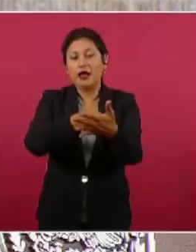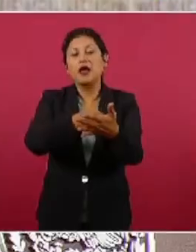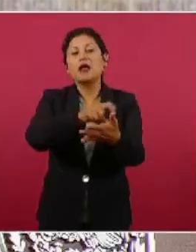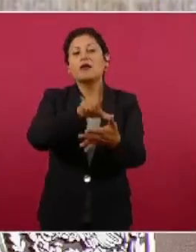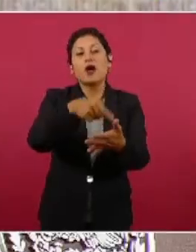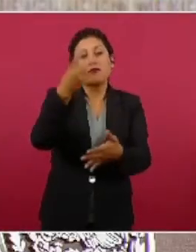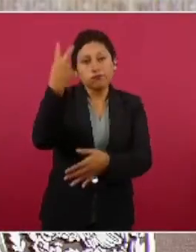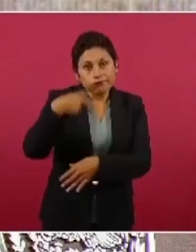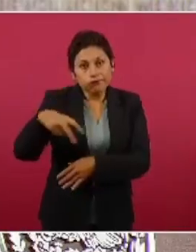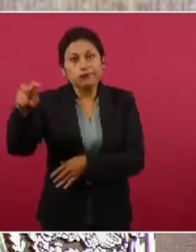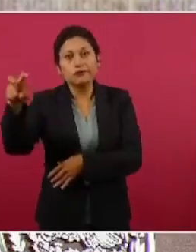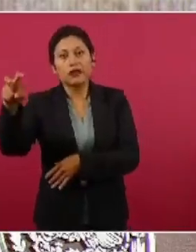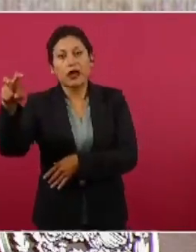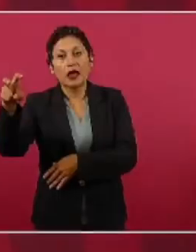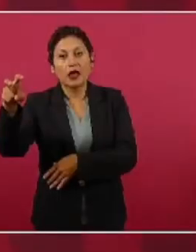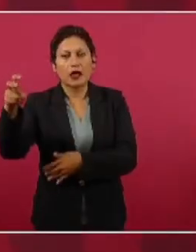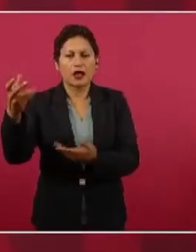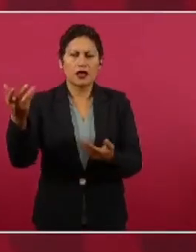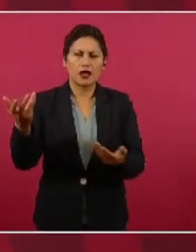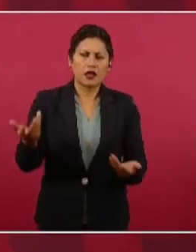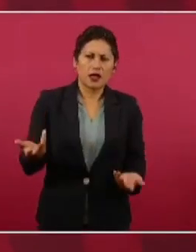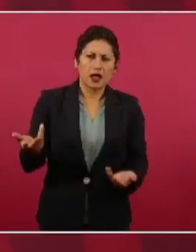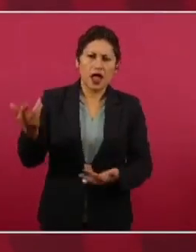¿no?, al cuartito,